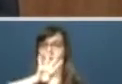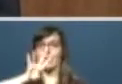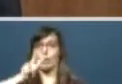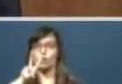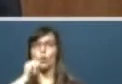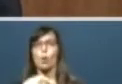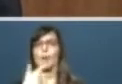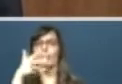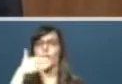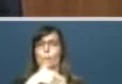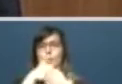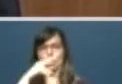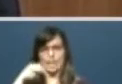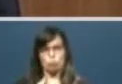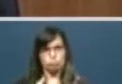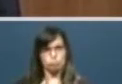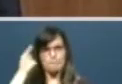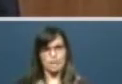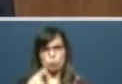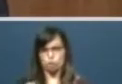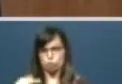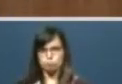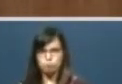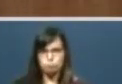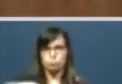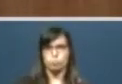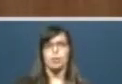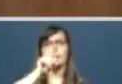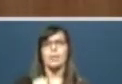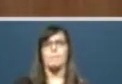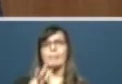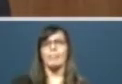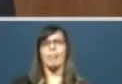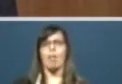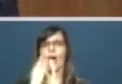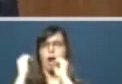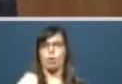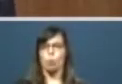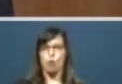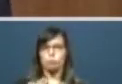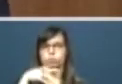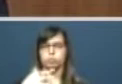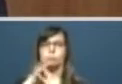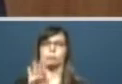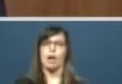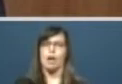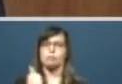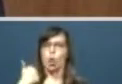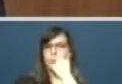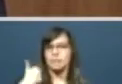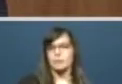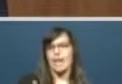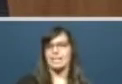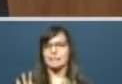presupuesto propio autónomo para empleo o las del tercer acuerdo marco para la competitividad e innovación industrial 2014 2020